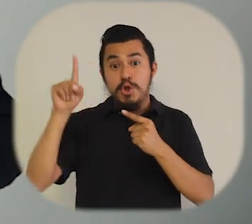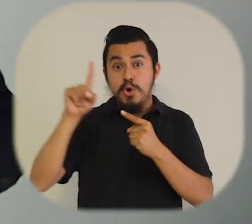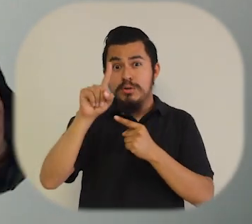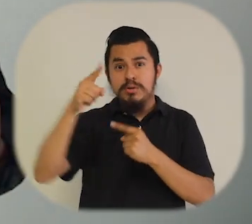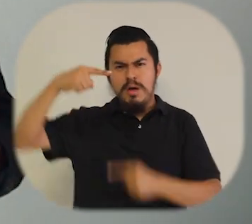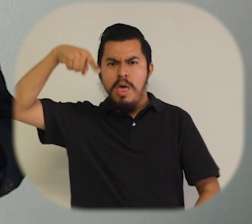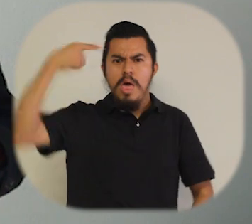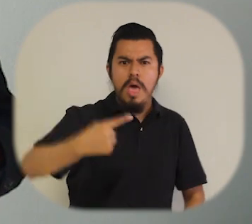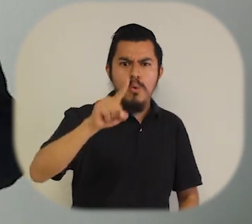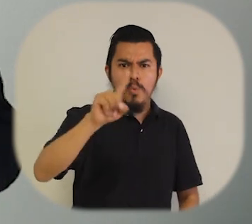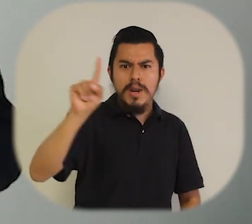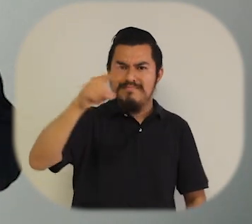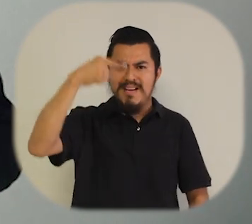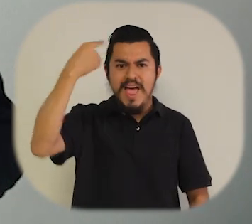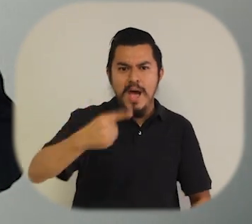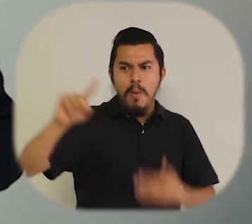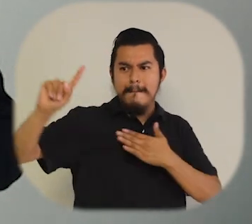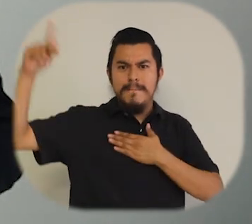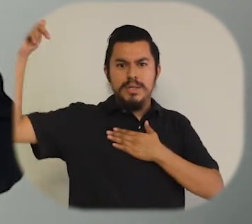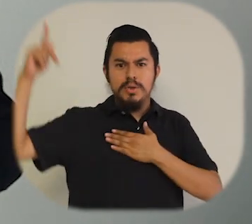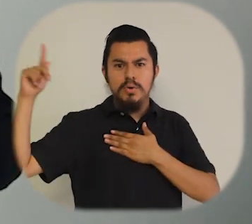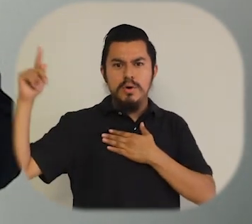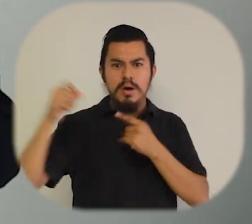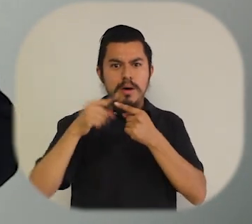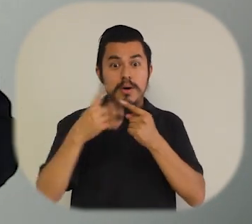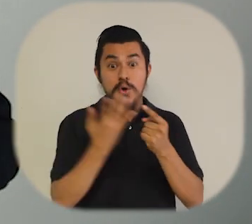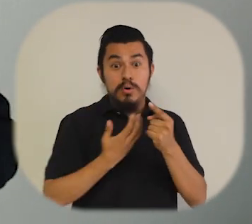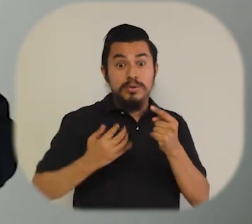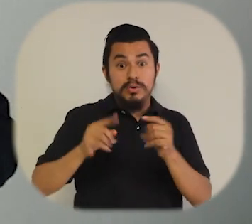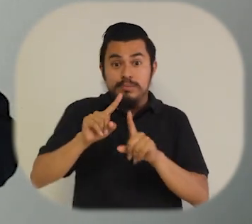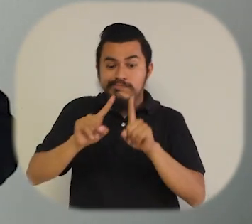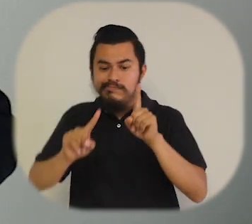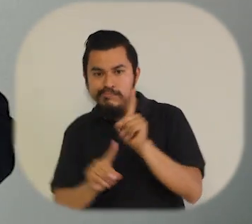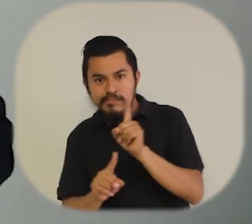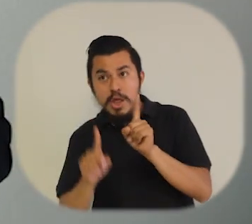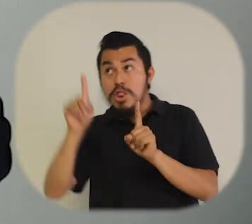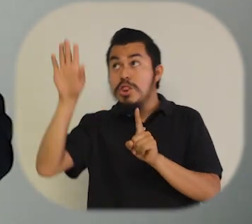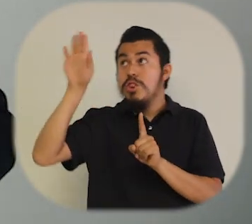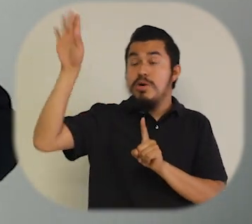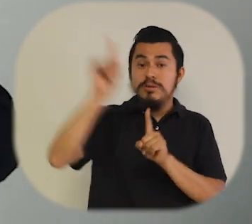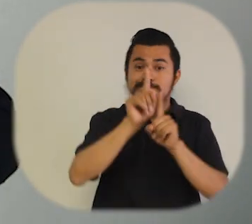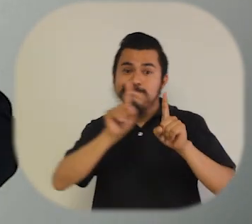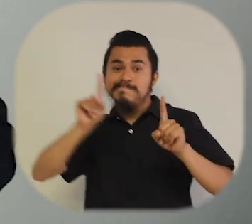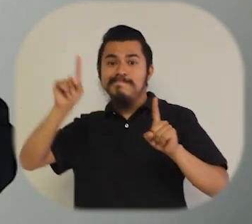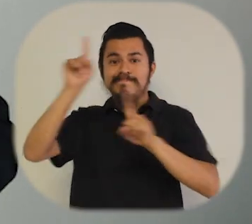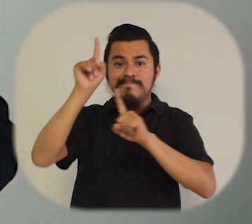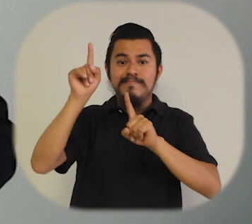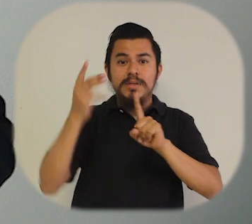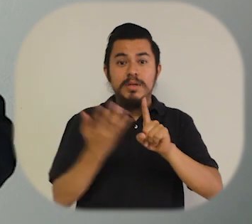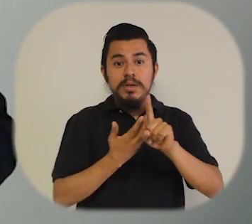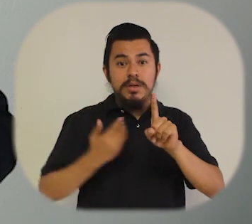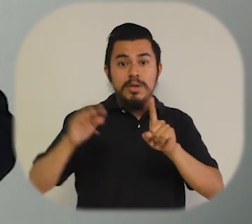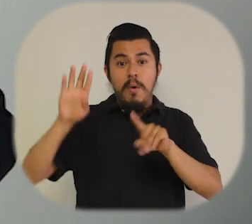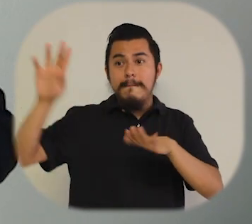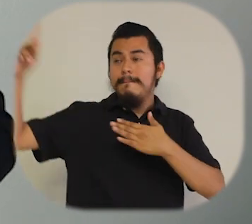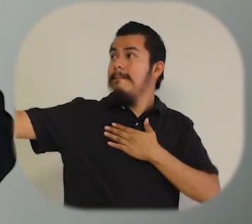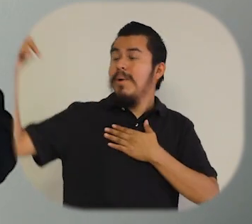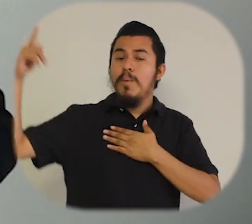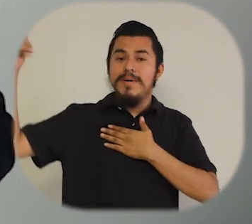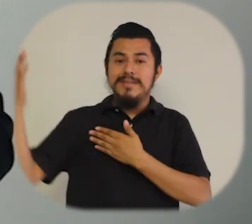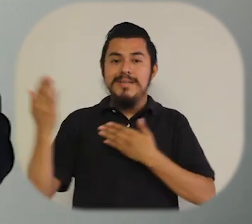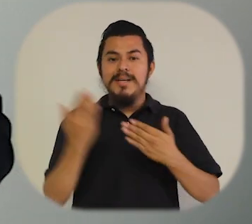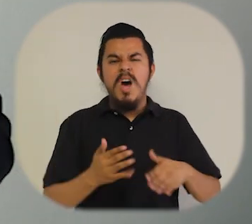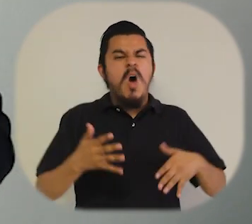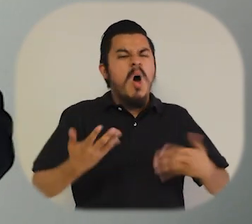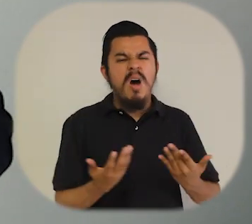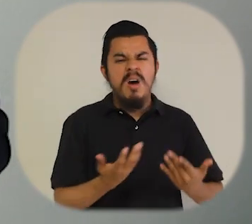el creador y el hombre sigue siendo criatura. Hay una línea. Y para respetar esta línea es que Dios da esta promesa. Es una promesa